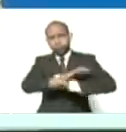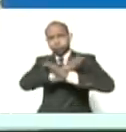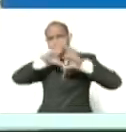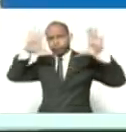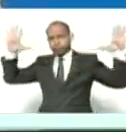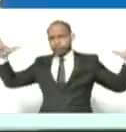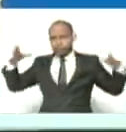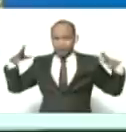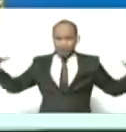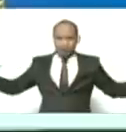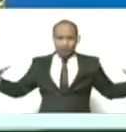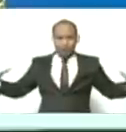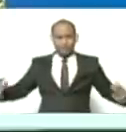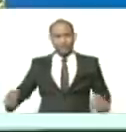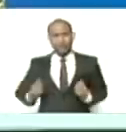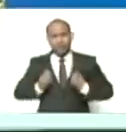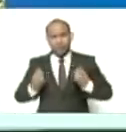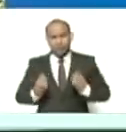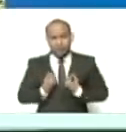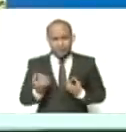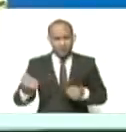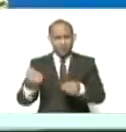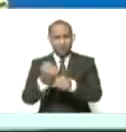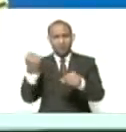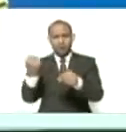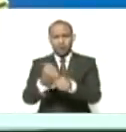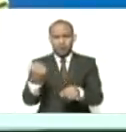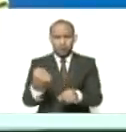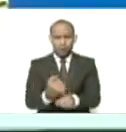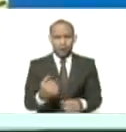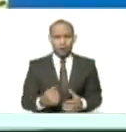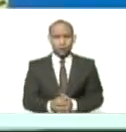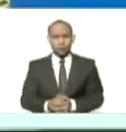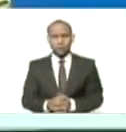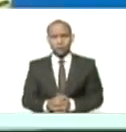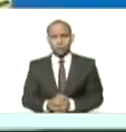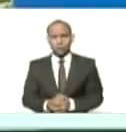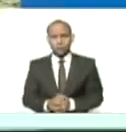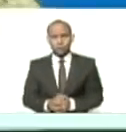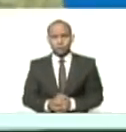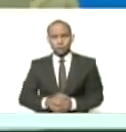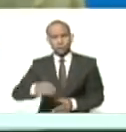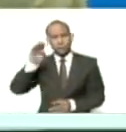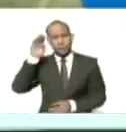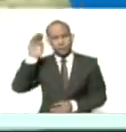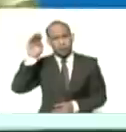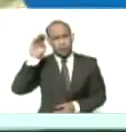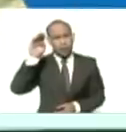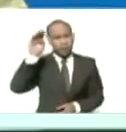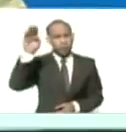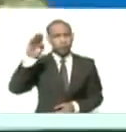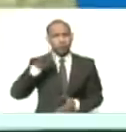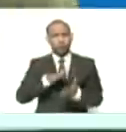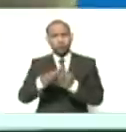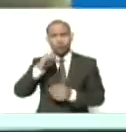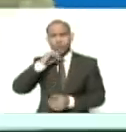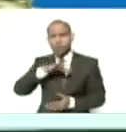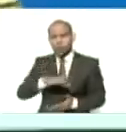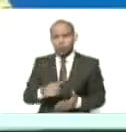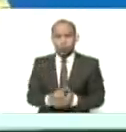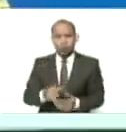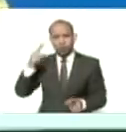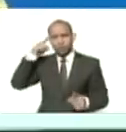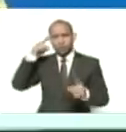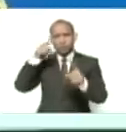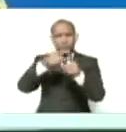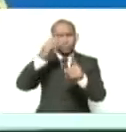gigantesca, de vida, de articulación, que va a trascender este tiempo histórico con una meta